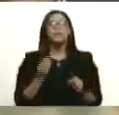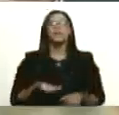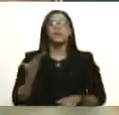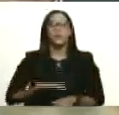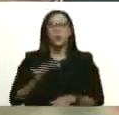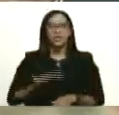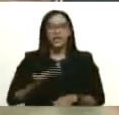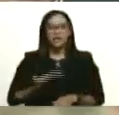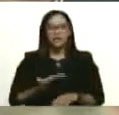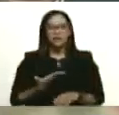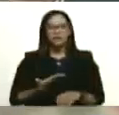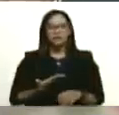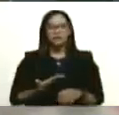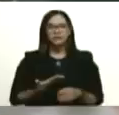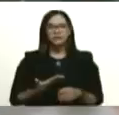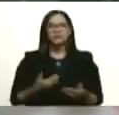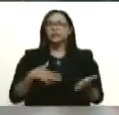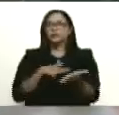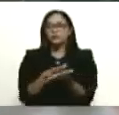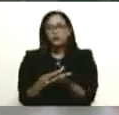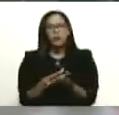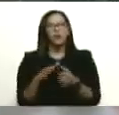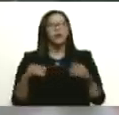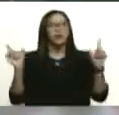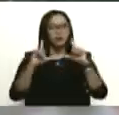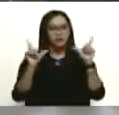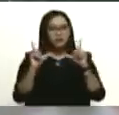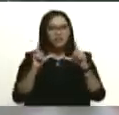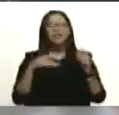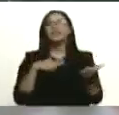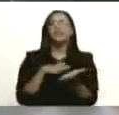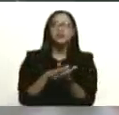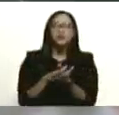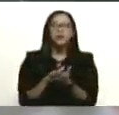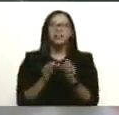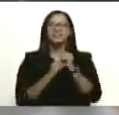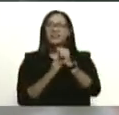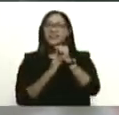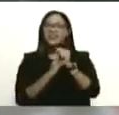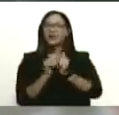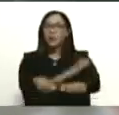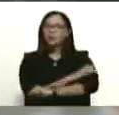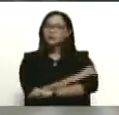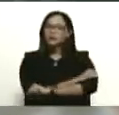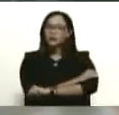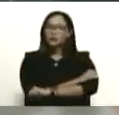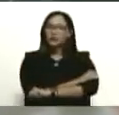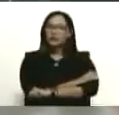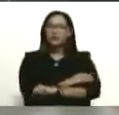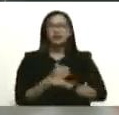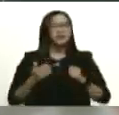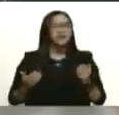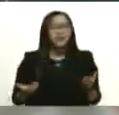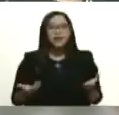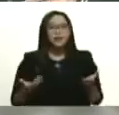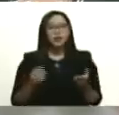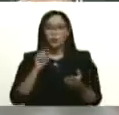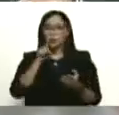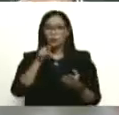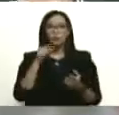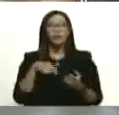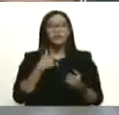importante en relación con los medios y en relación con ese liderazgo opositor que, como tú bien